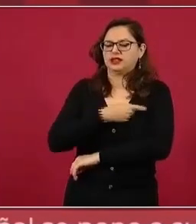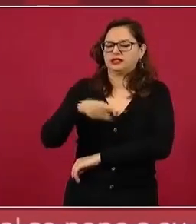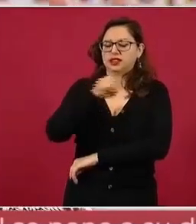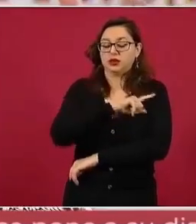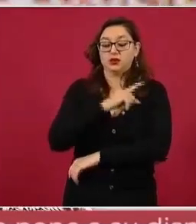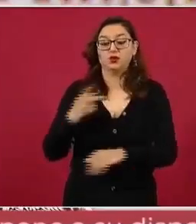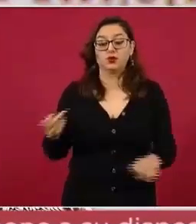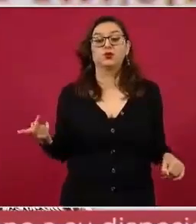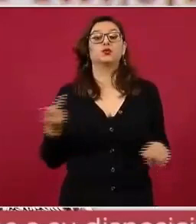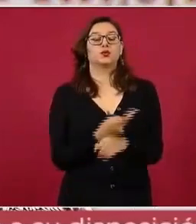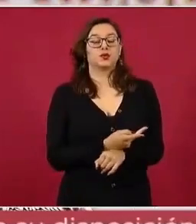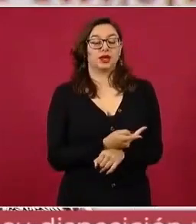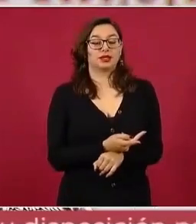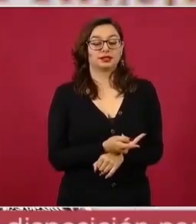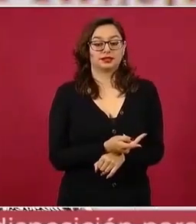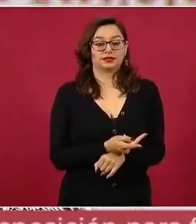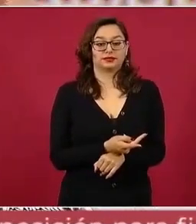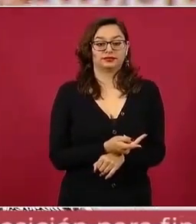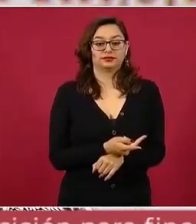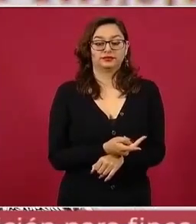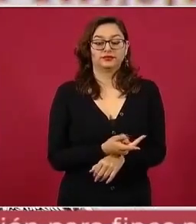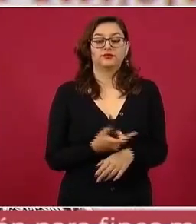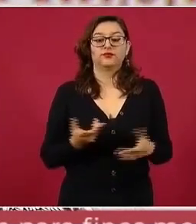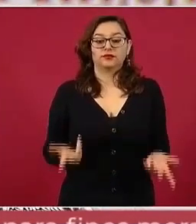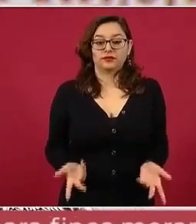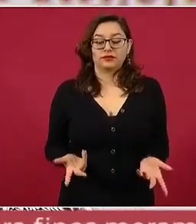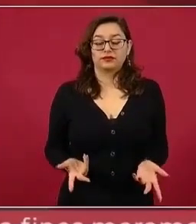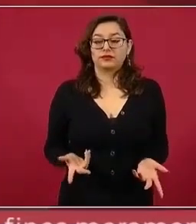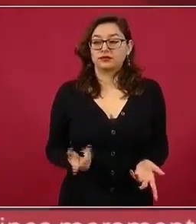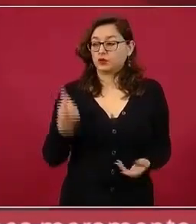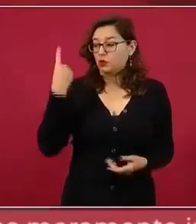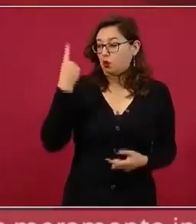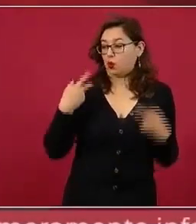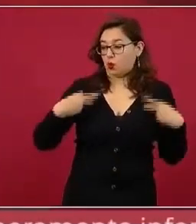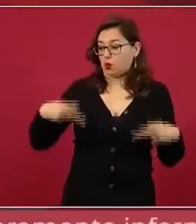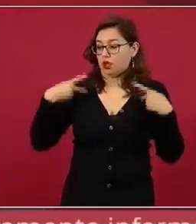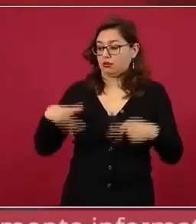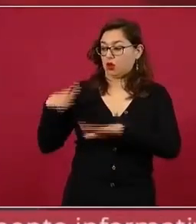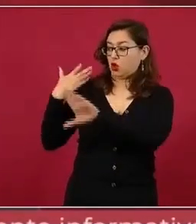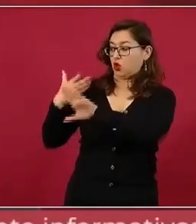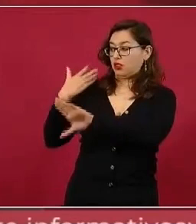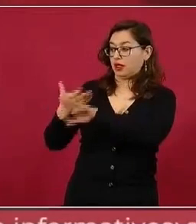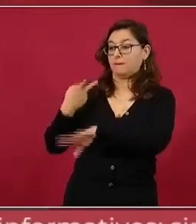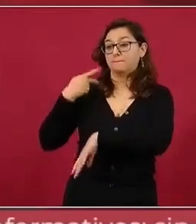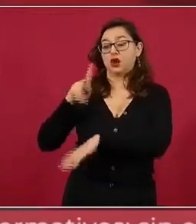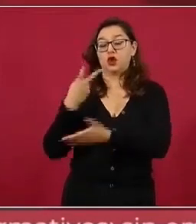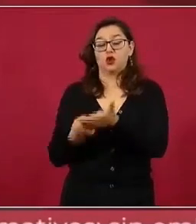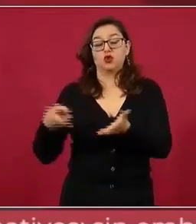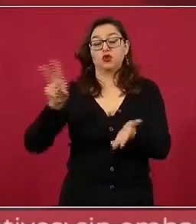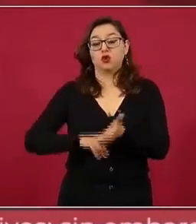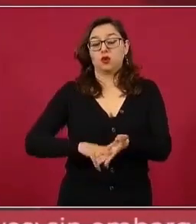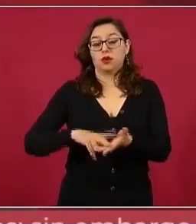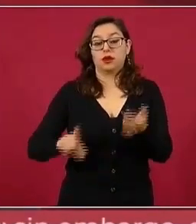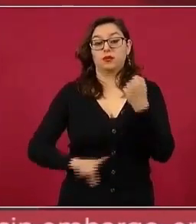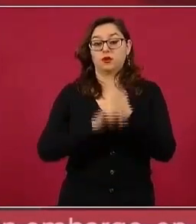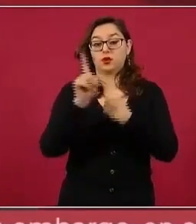de interés colectivo por personas en lo individual, tiene doble componente. Hay una parte que